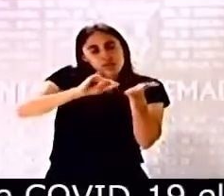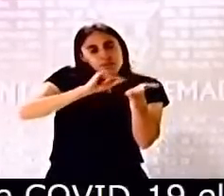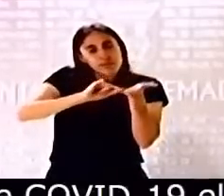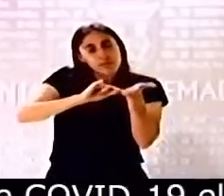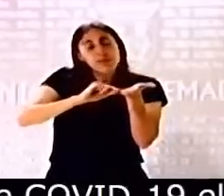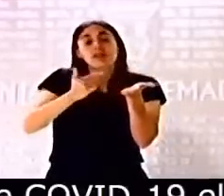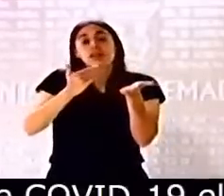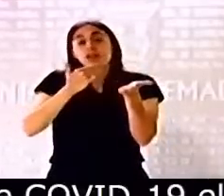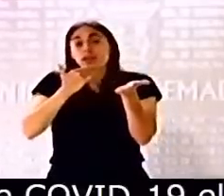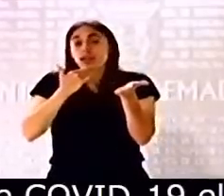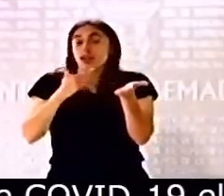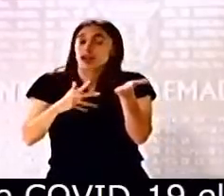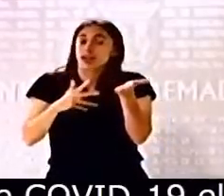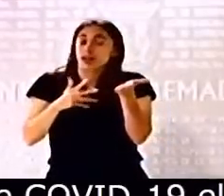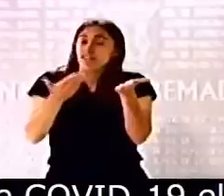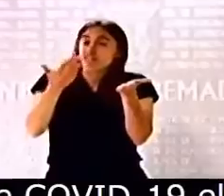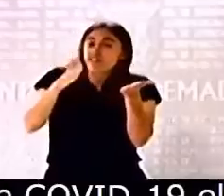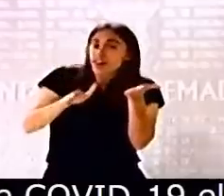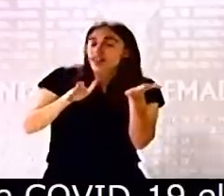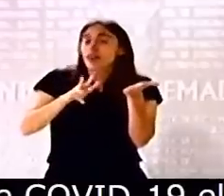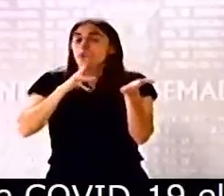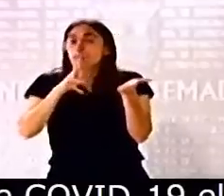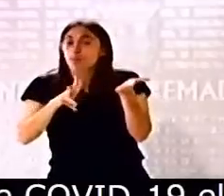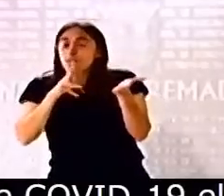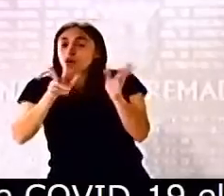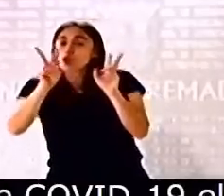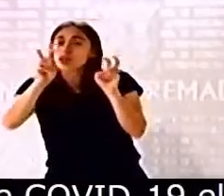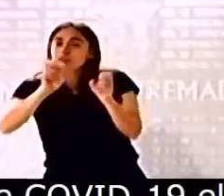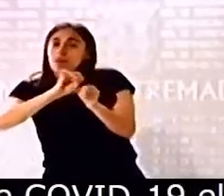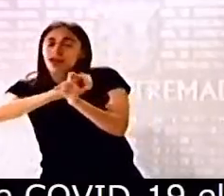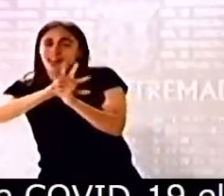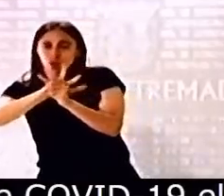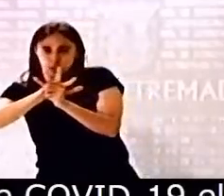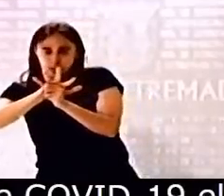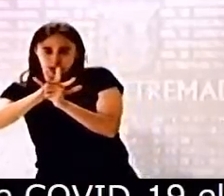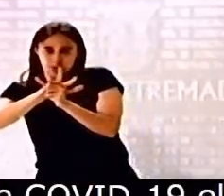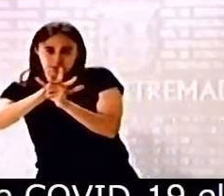que la causa del fallecimiento ha sido por COVID.